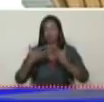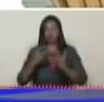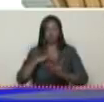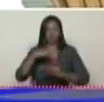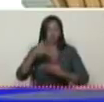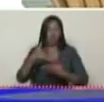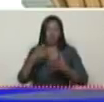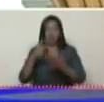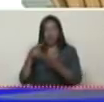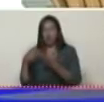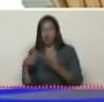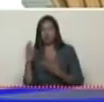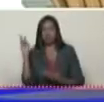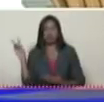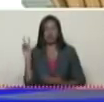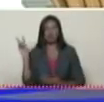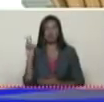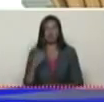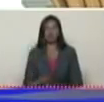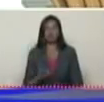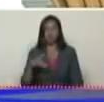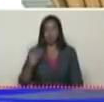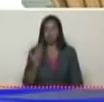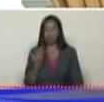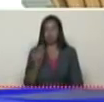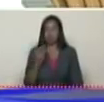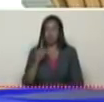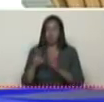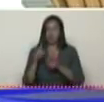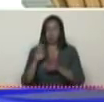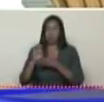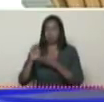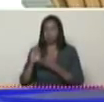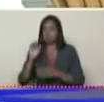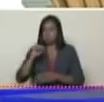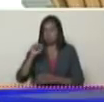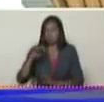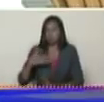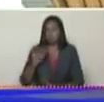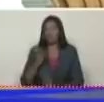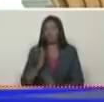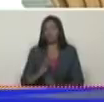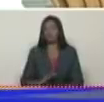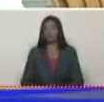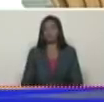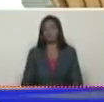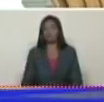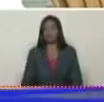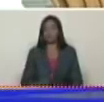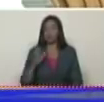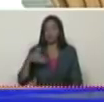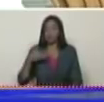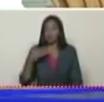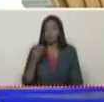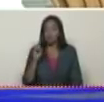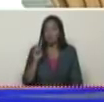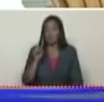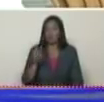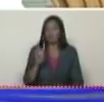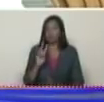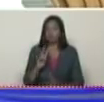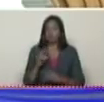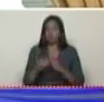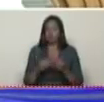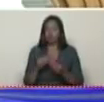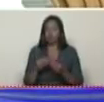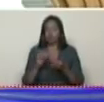riqueza? ¿Puede salir algo bueno de esa estrategia? ¿Puede salir algo alternativo